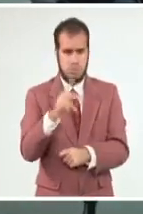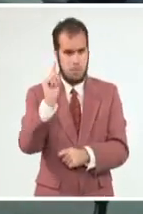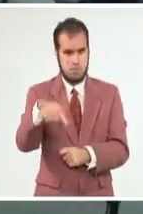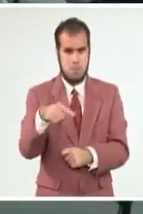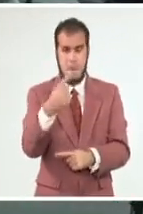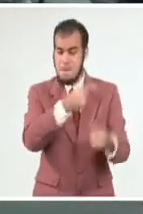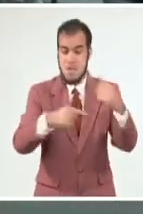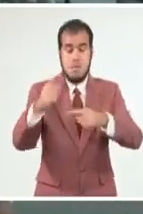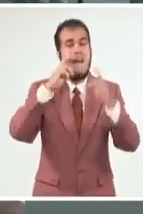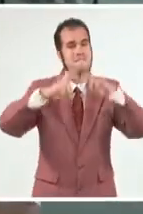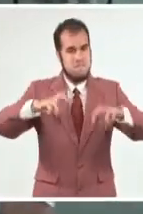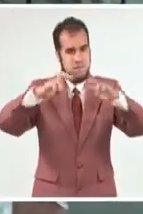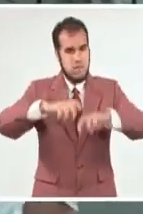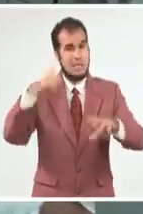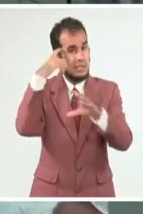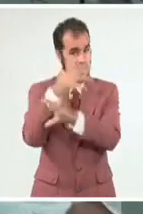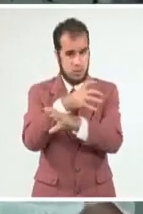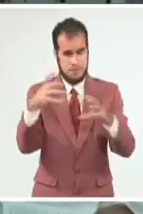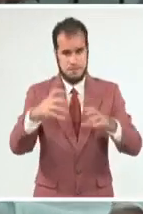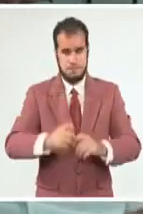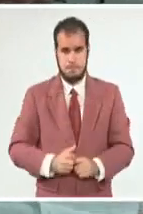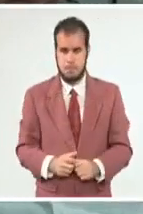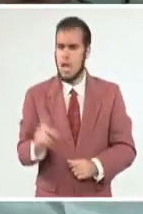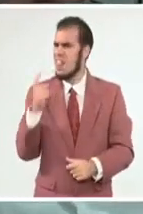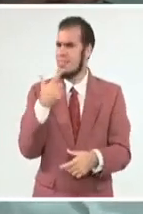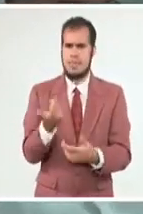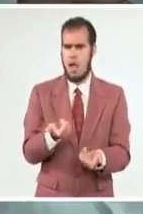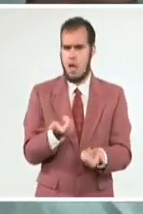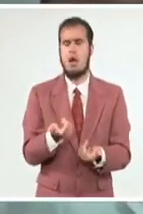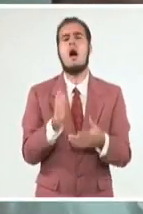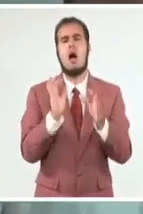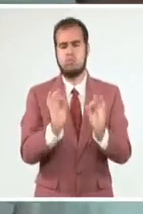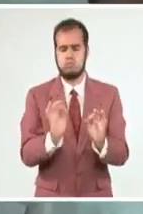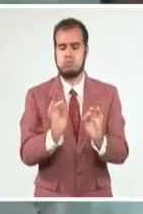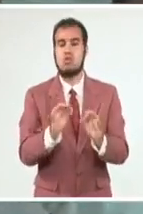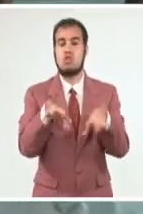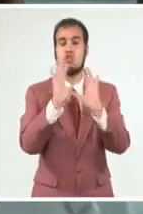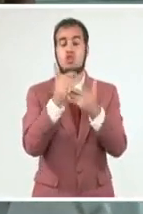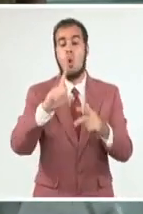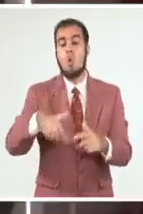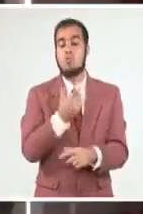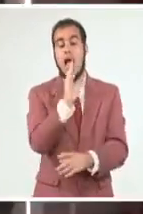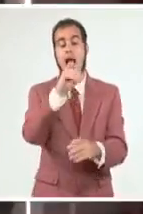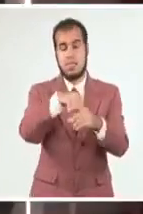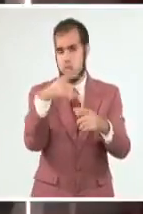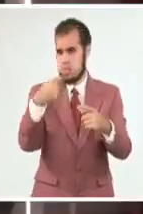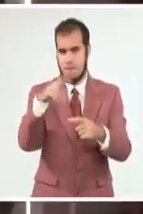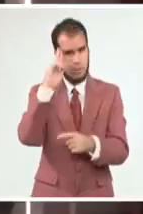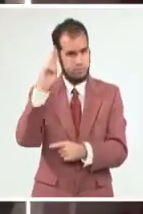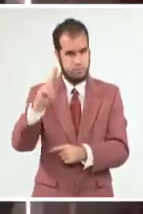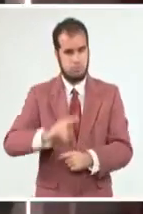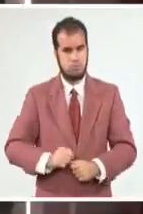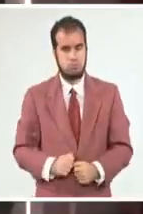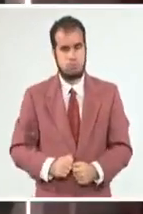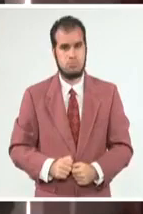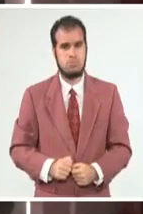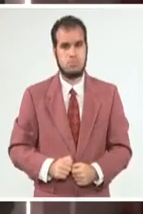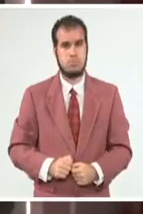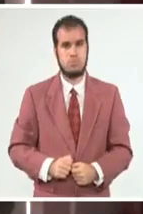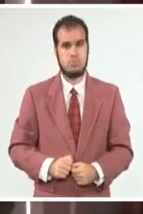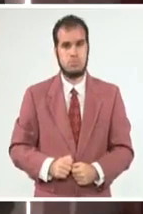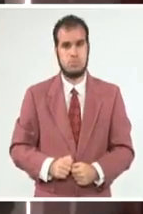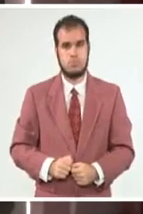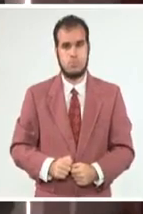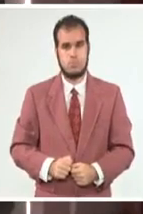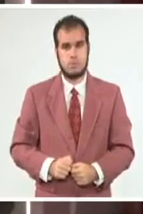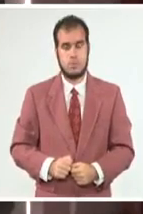investigaciones científicas. Insistió en tener siempre en cuenta los elementos de la cultura comunitaria. Hay que saber aprovechar el talento que